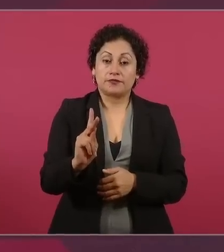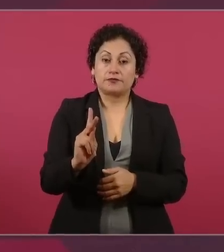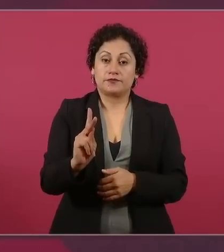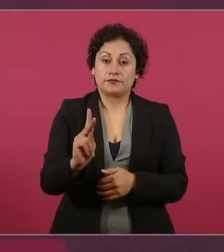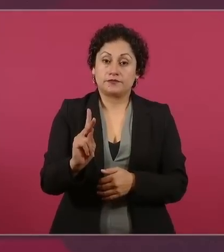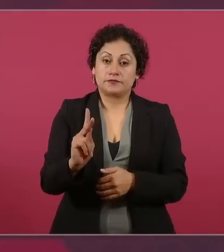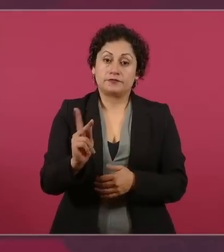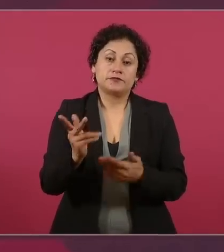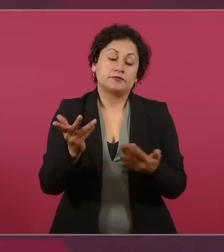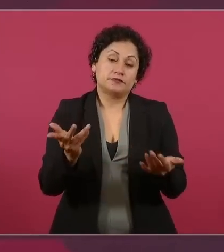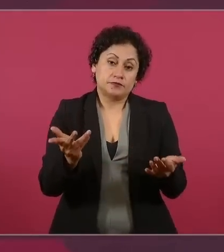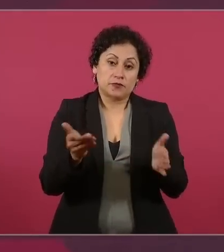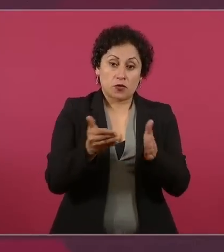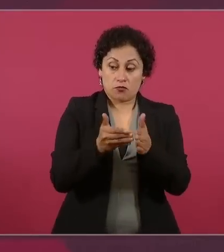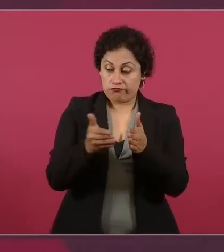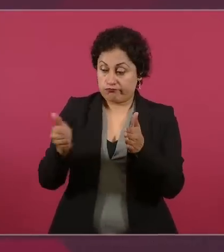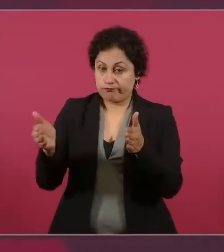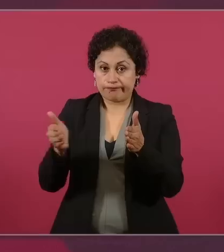pueden haber ajustes,